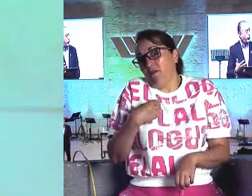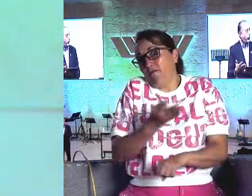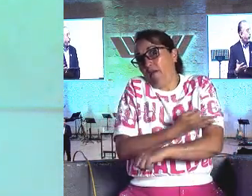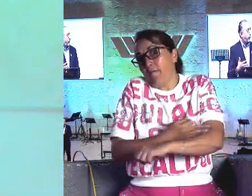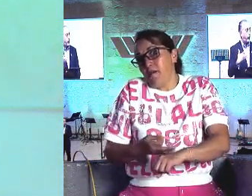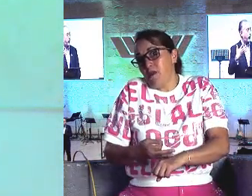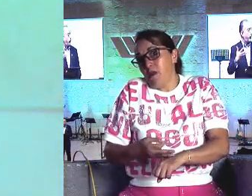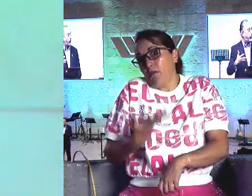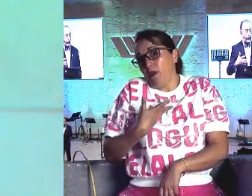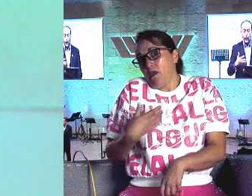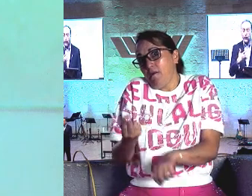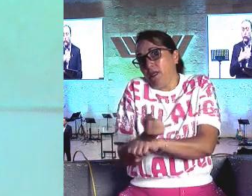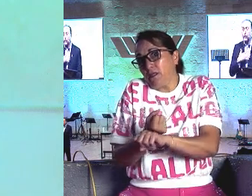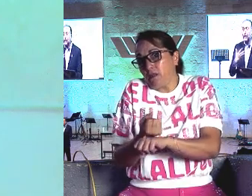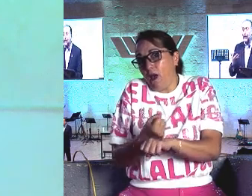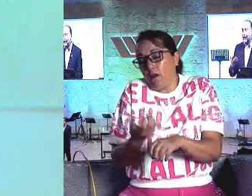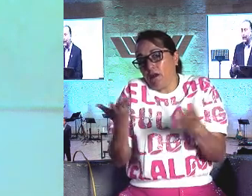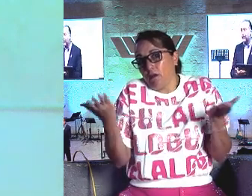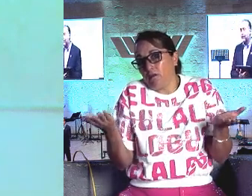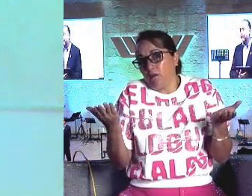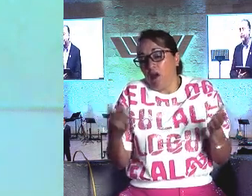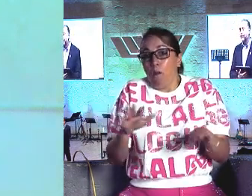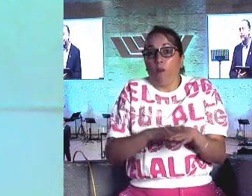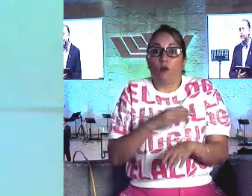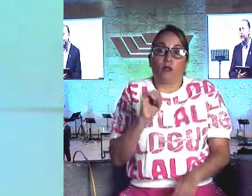perdió el empleo, ya no pudo pagar y yo perdí la casa.